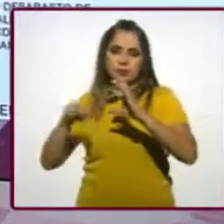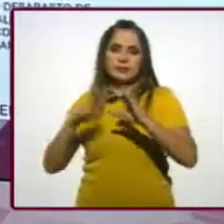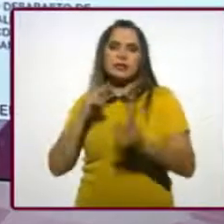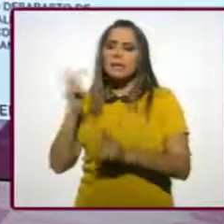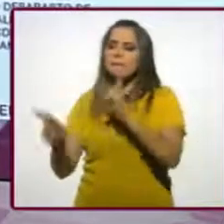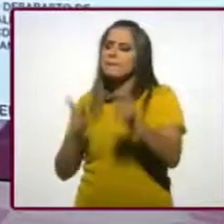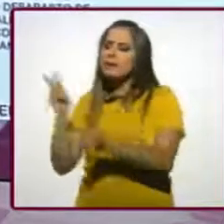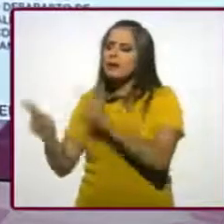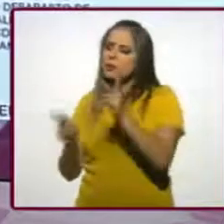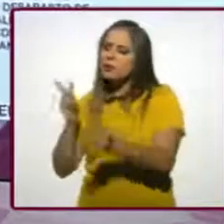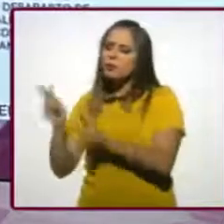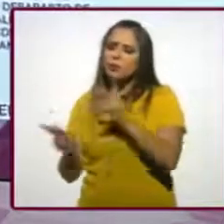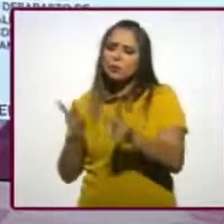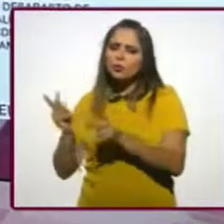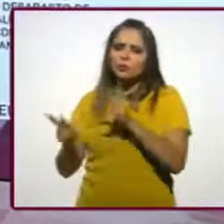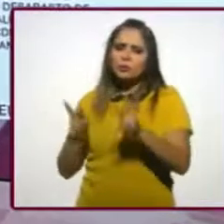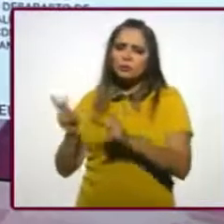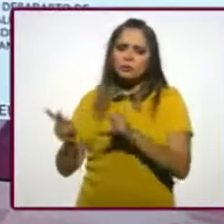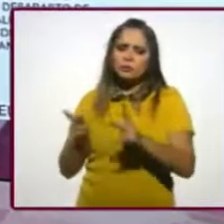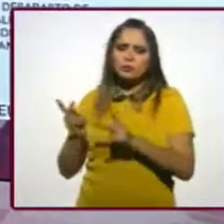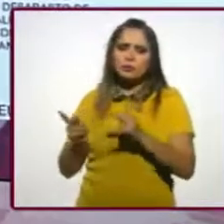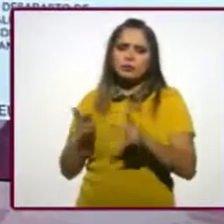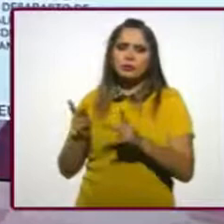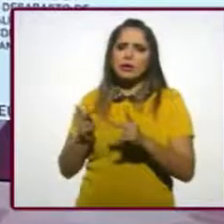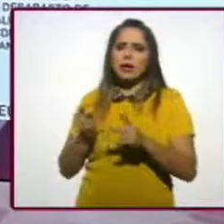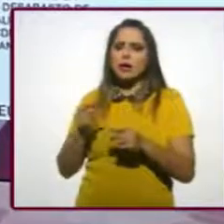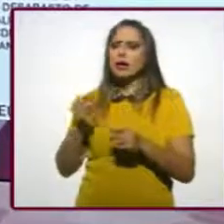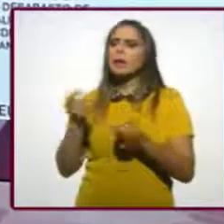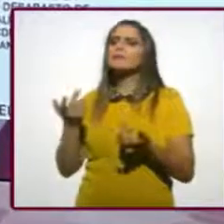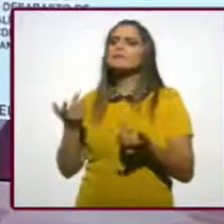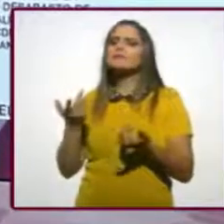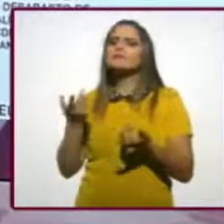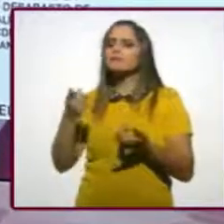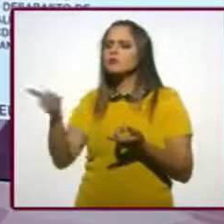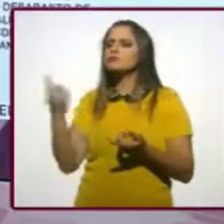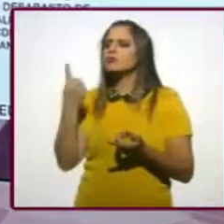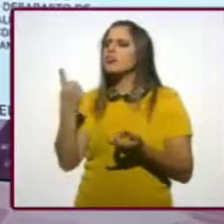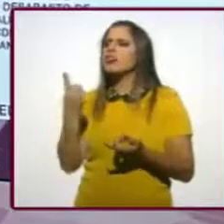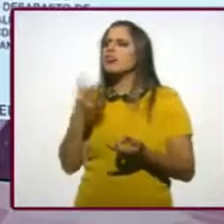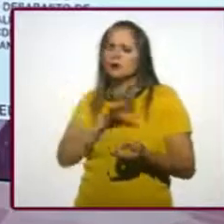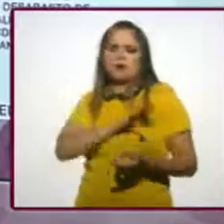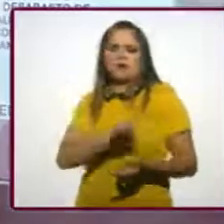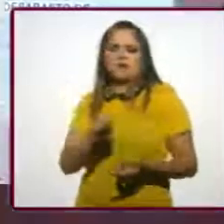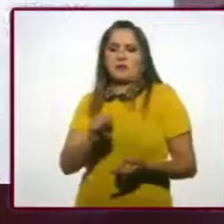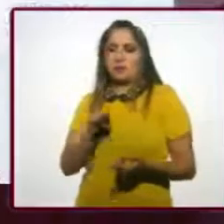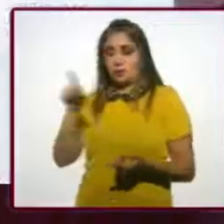adecuada, porque plantea el dilema de qué es lo que usted prefiere: